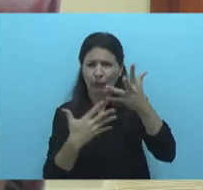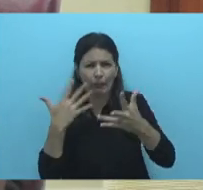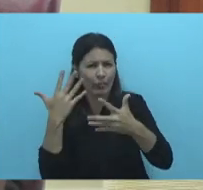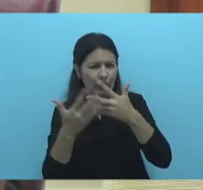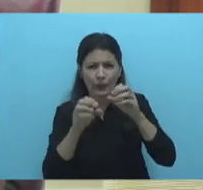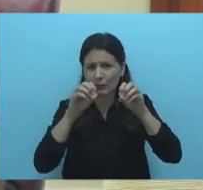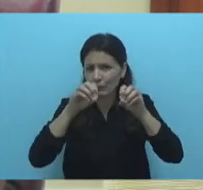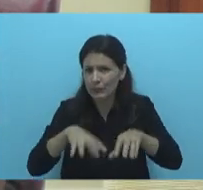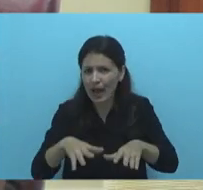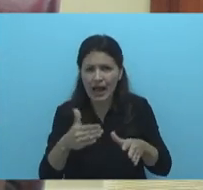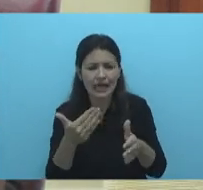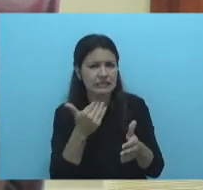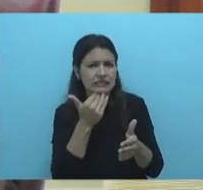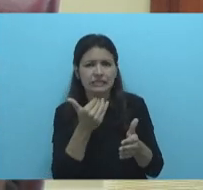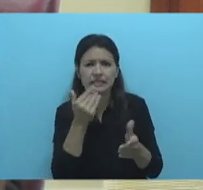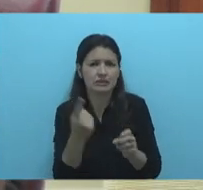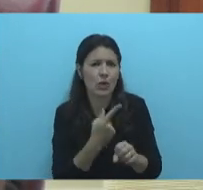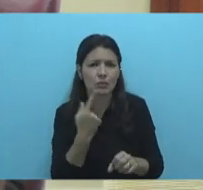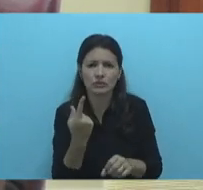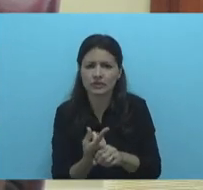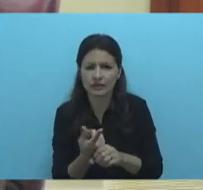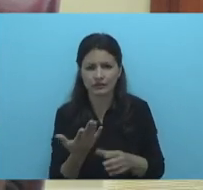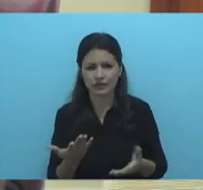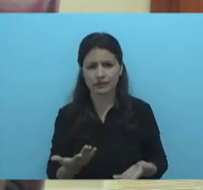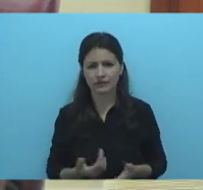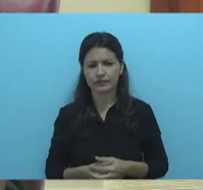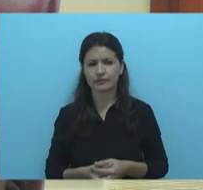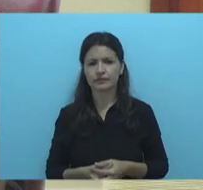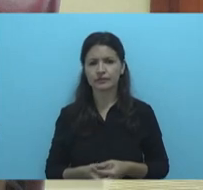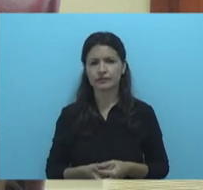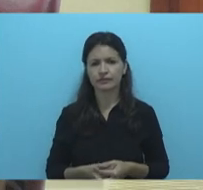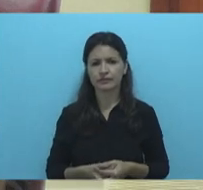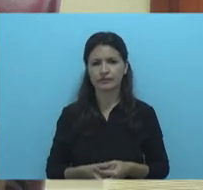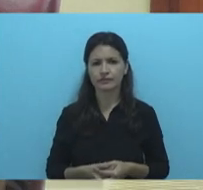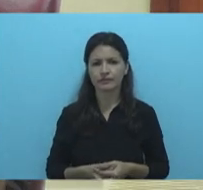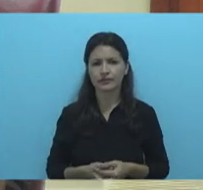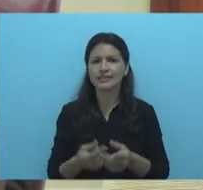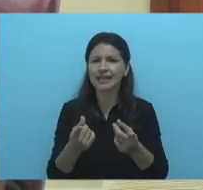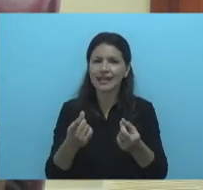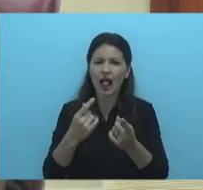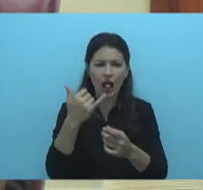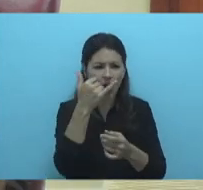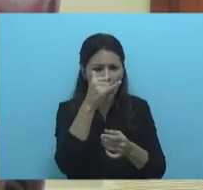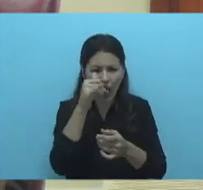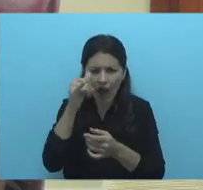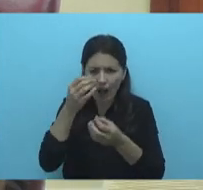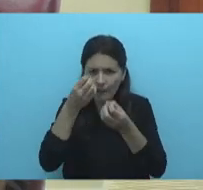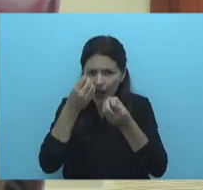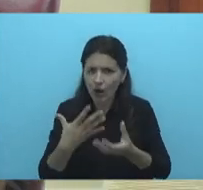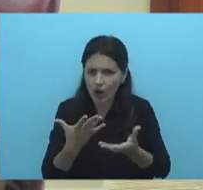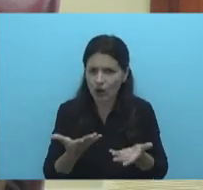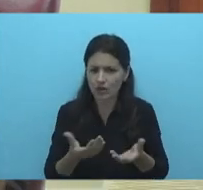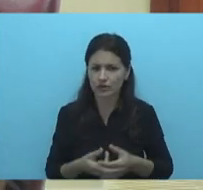los autores materiales, evidentemente no son los autores intelectuales. Pero justamente creo que es